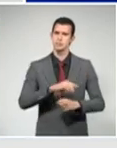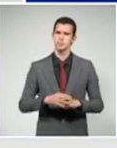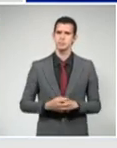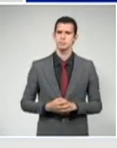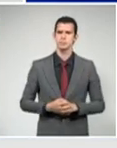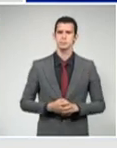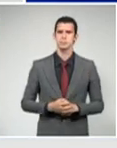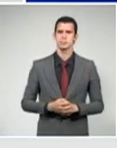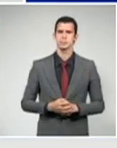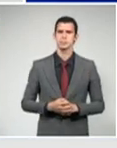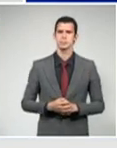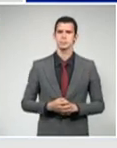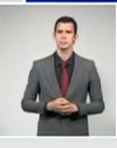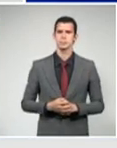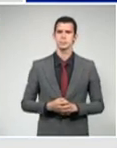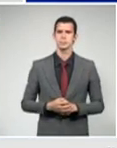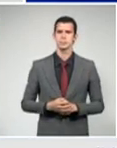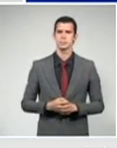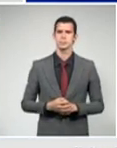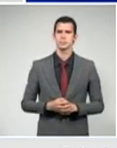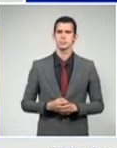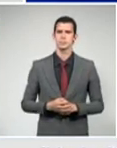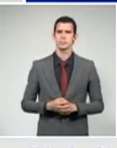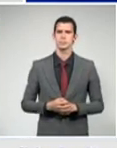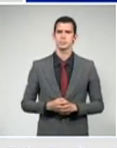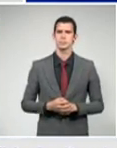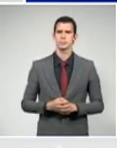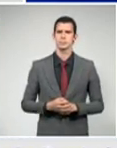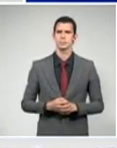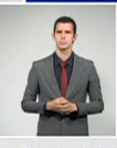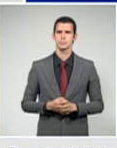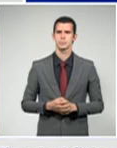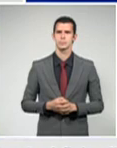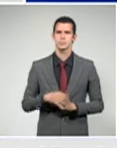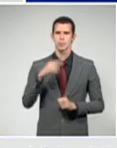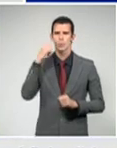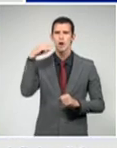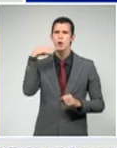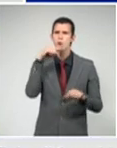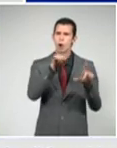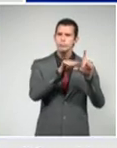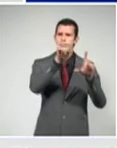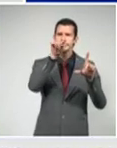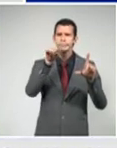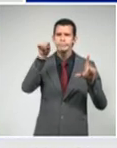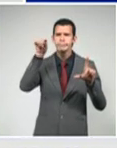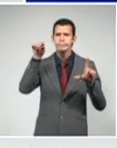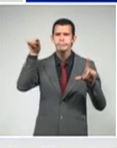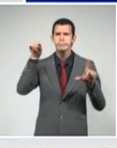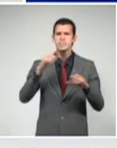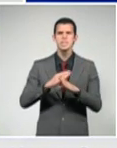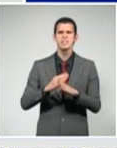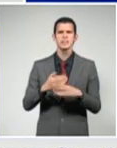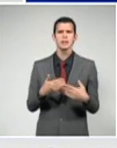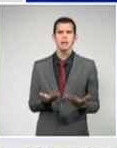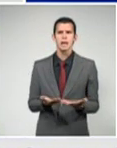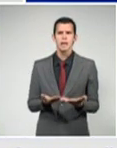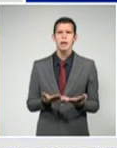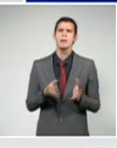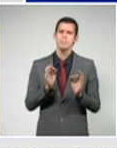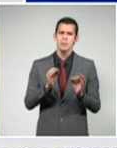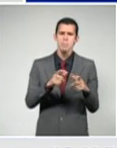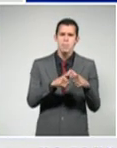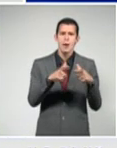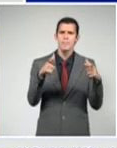que representan la media de todas esas simulaciones. Yo lo digo porque la población dirá, bueno, ¿y de dónde sale todo esto? ¿De qué